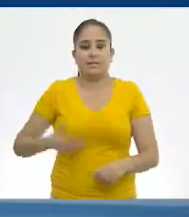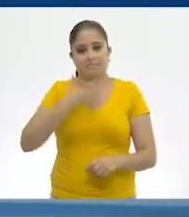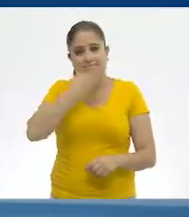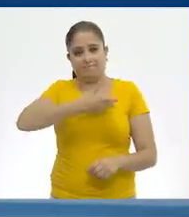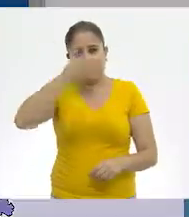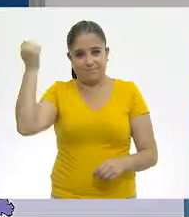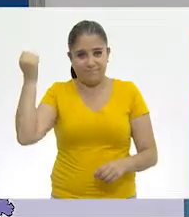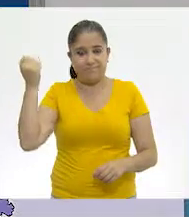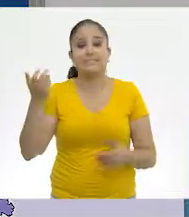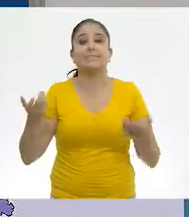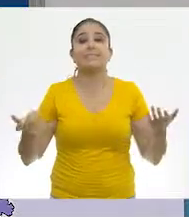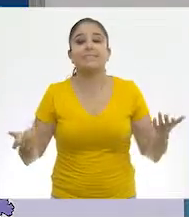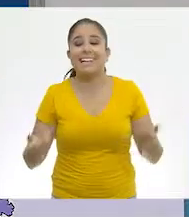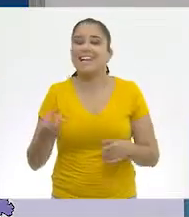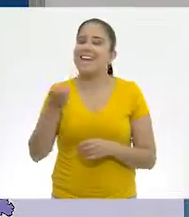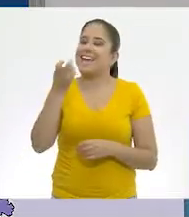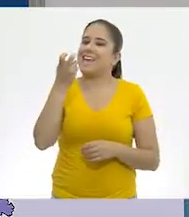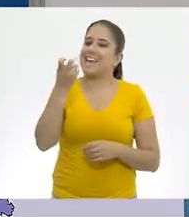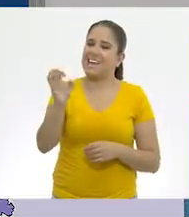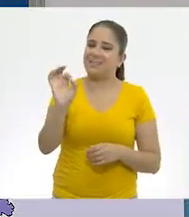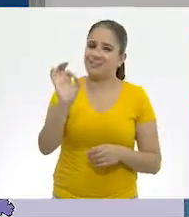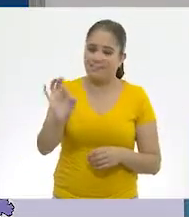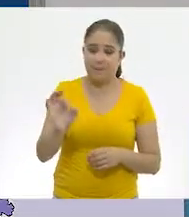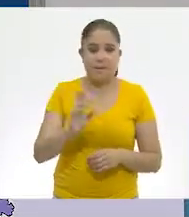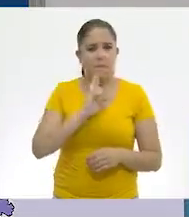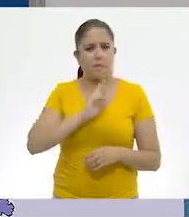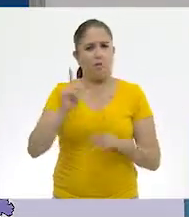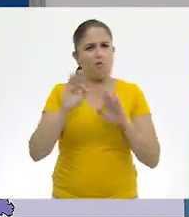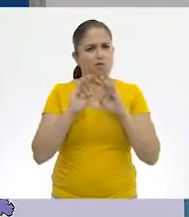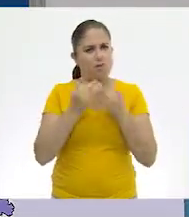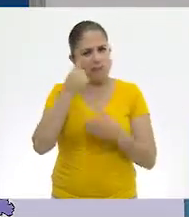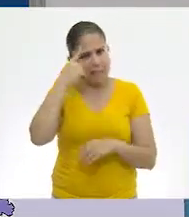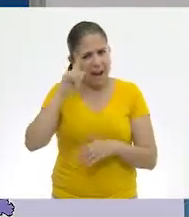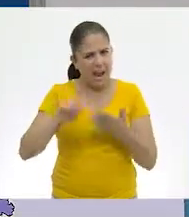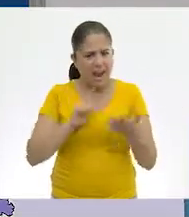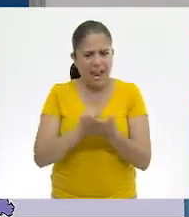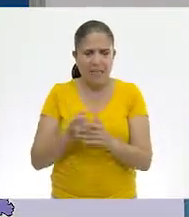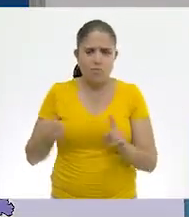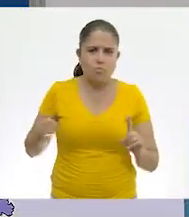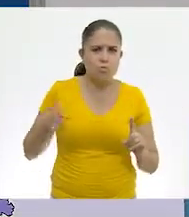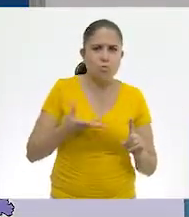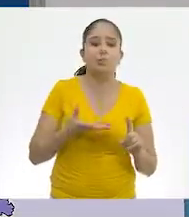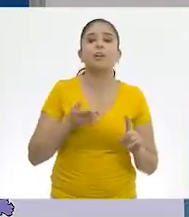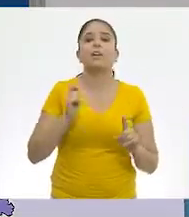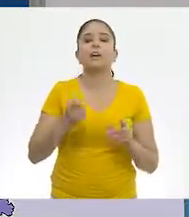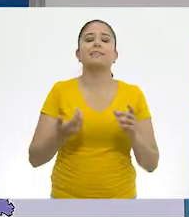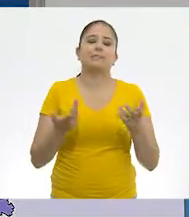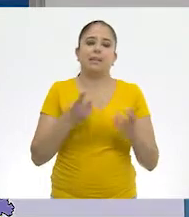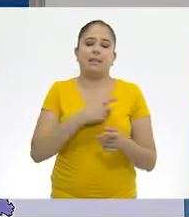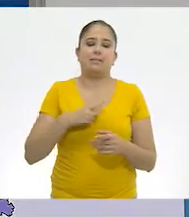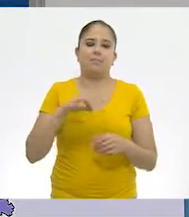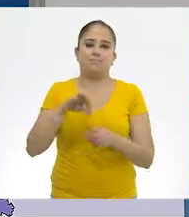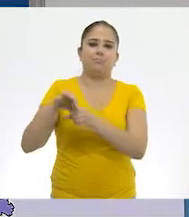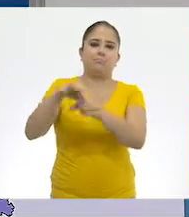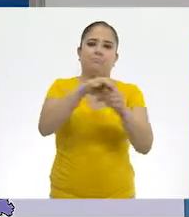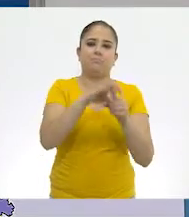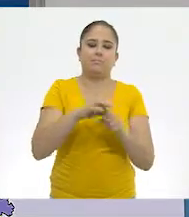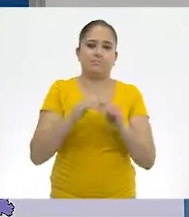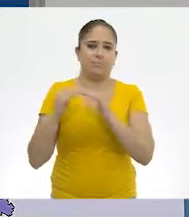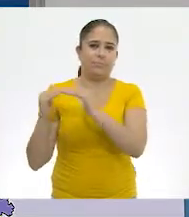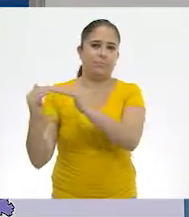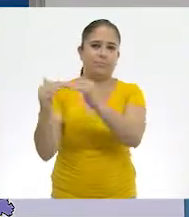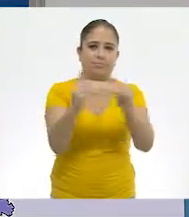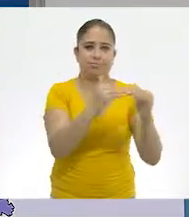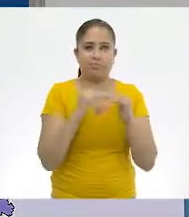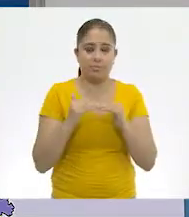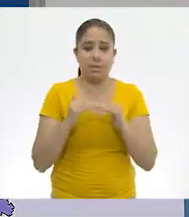¿verdad? Exactamente, Ton. La mejor forma de legitimar al gobierno era a través de unas elecciones democráticas. La idea era que